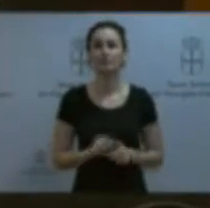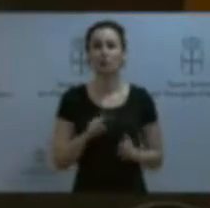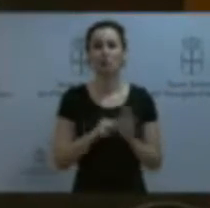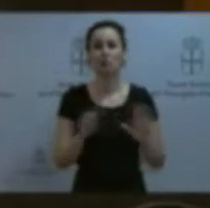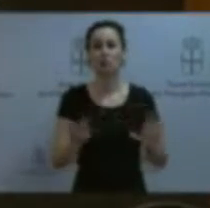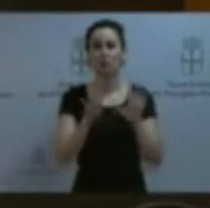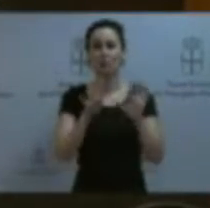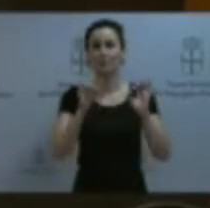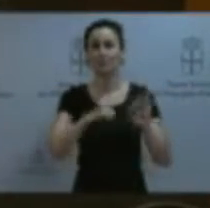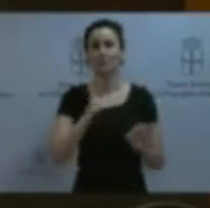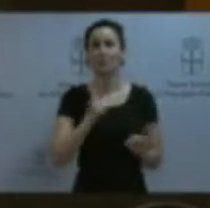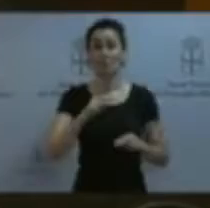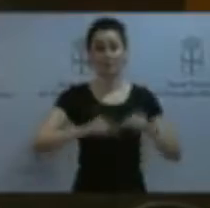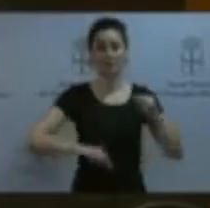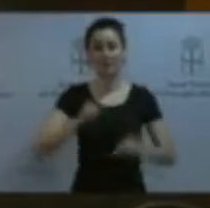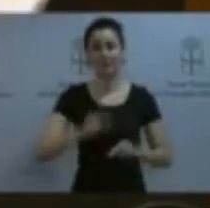Con la residencia construyéndose.